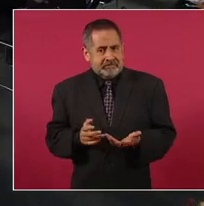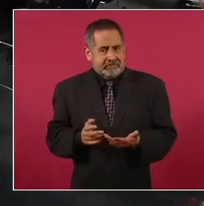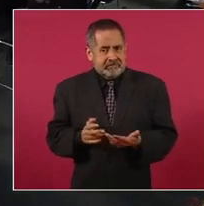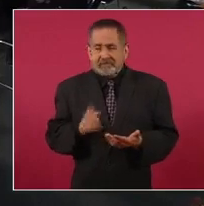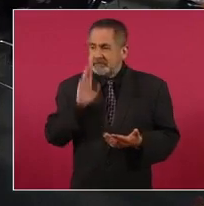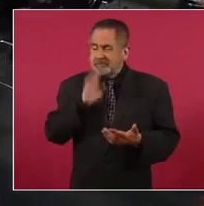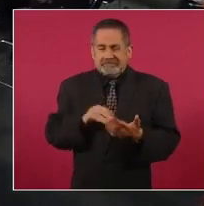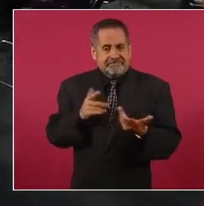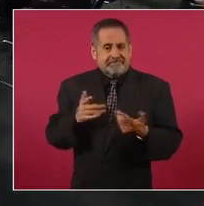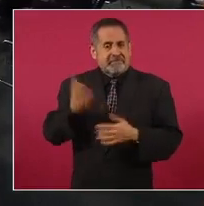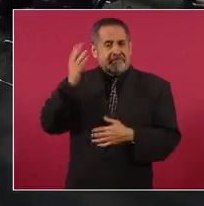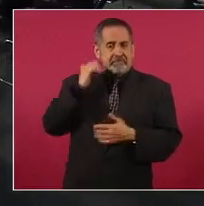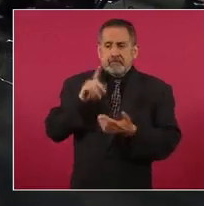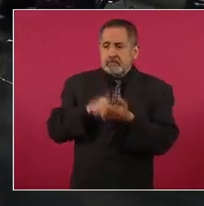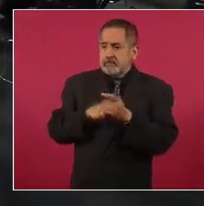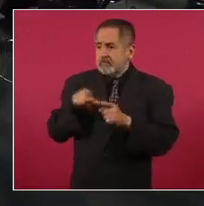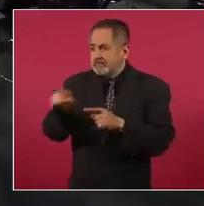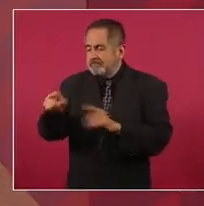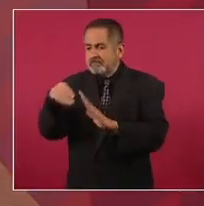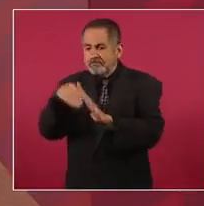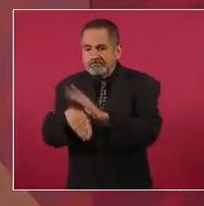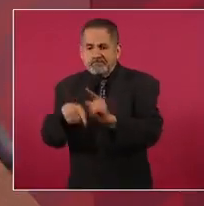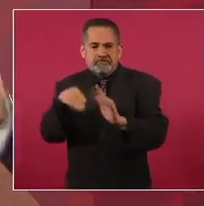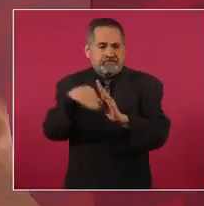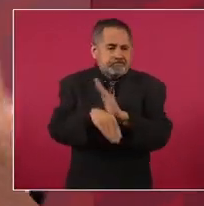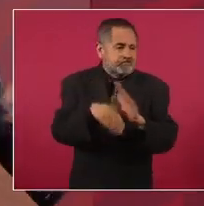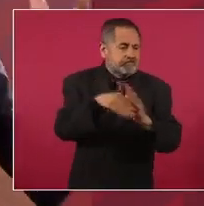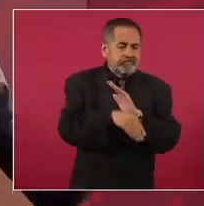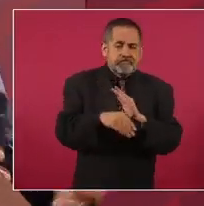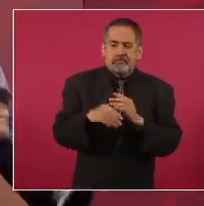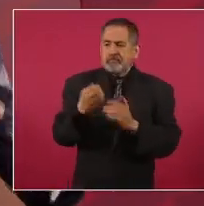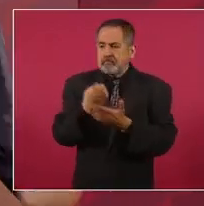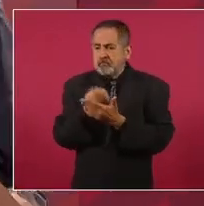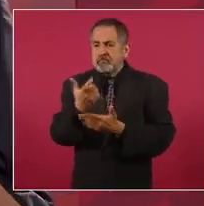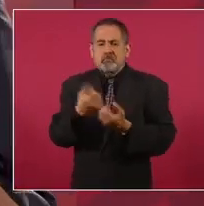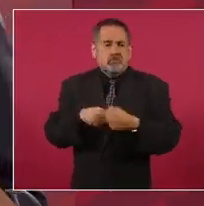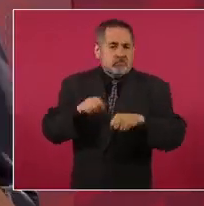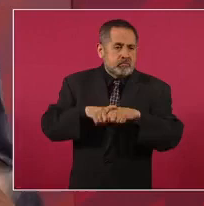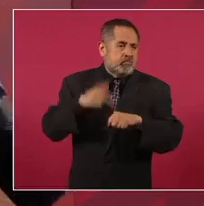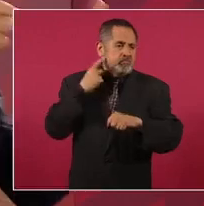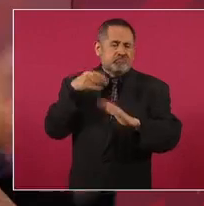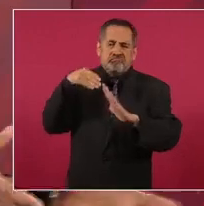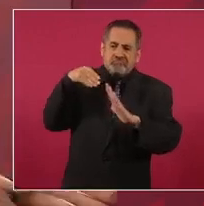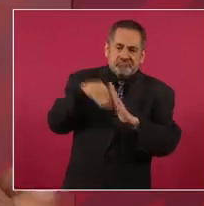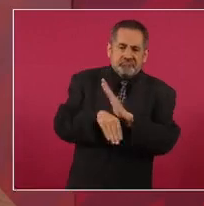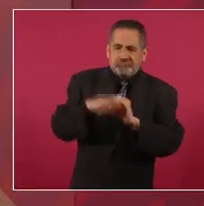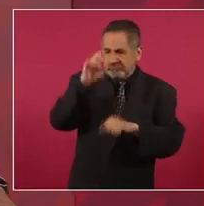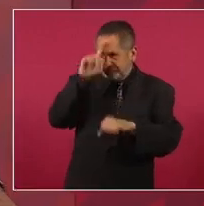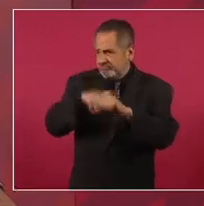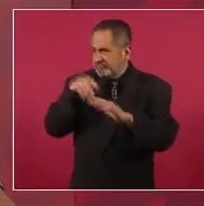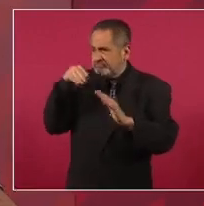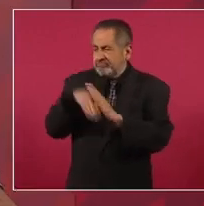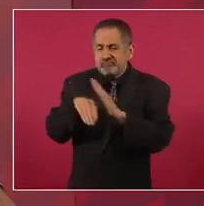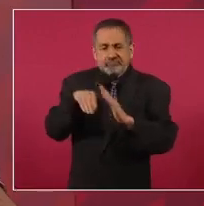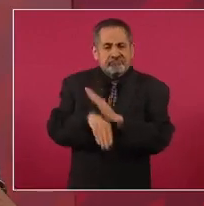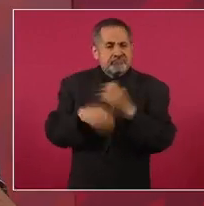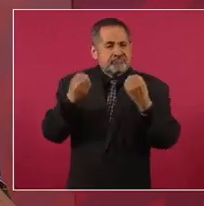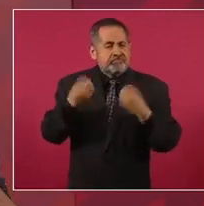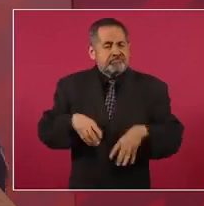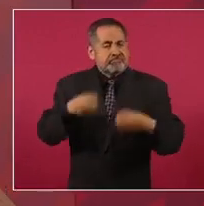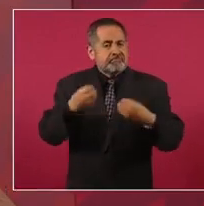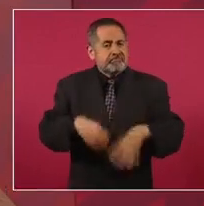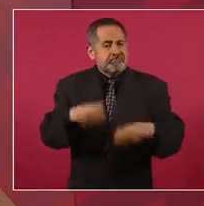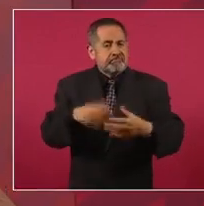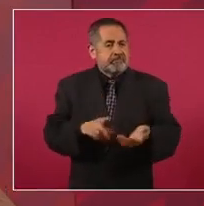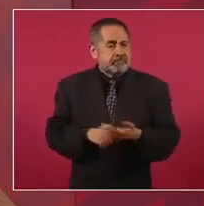afectaba todos los ámbitos de la vida pública, lo económico, lo social, lo político, lo cultural,